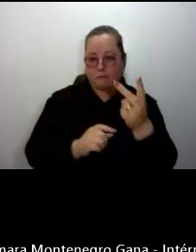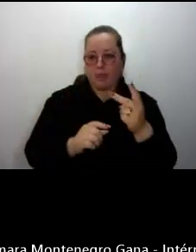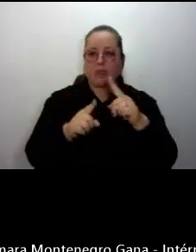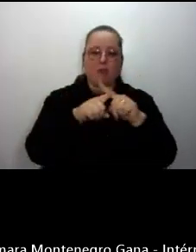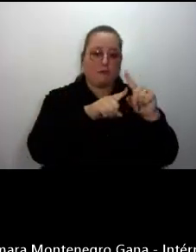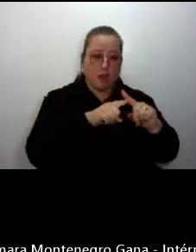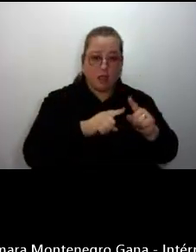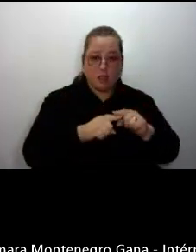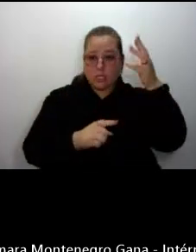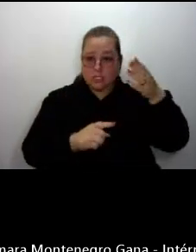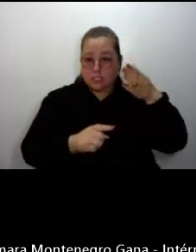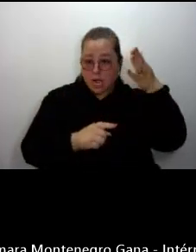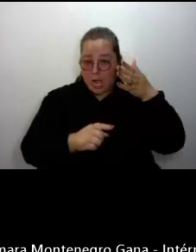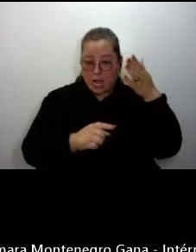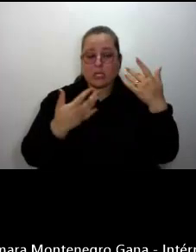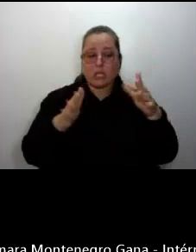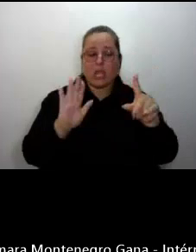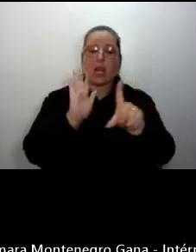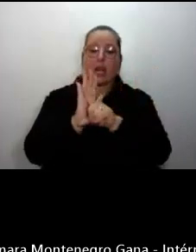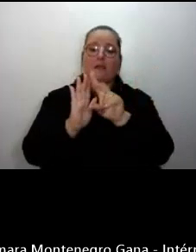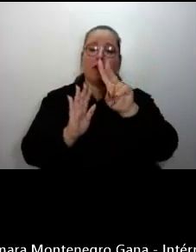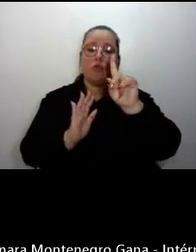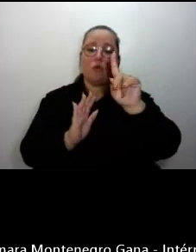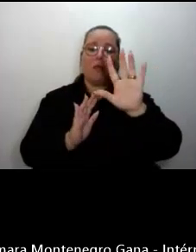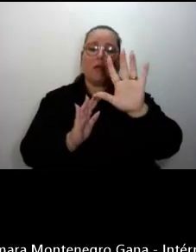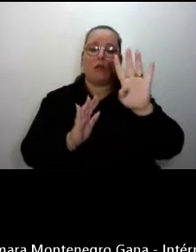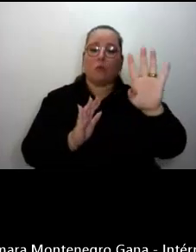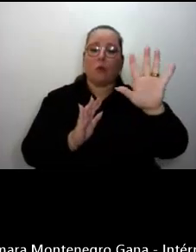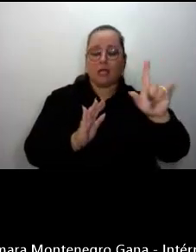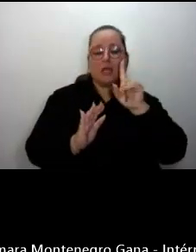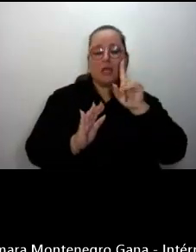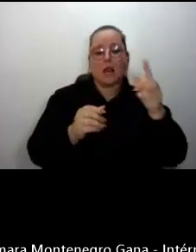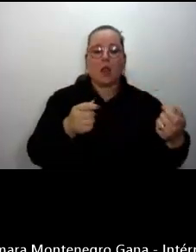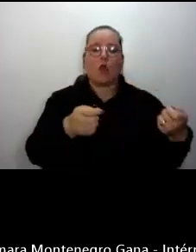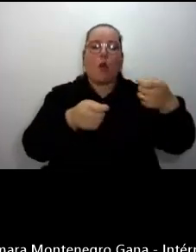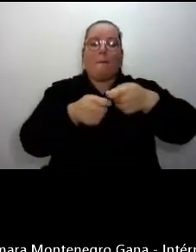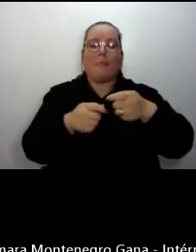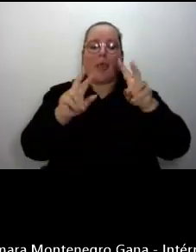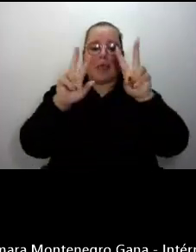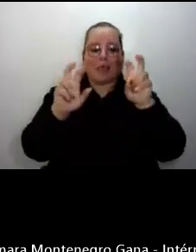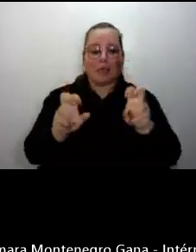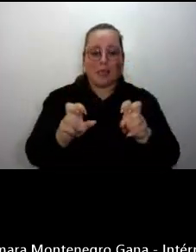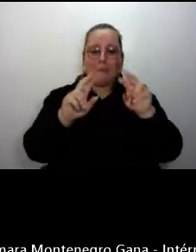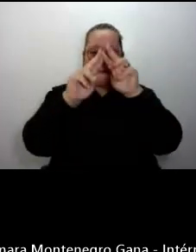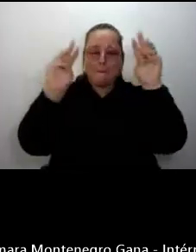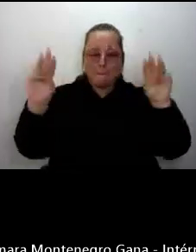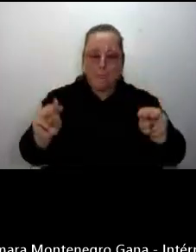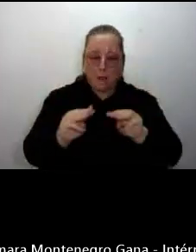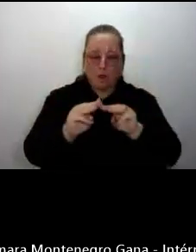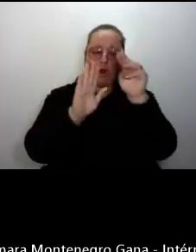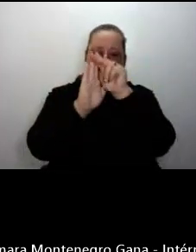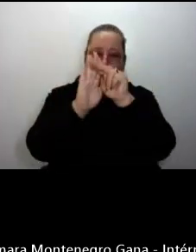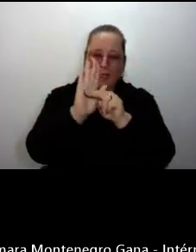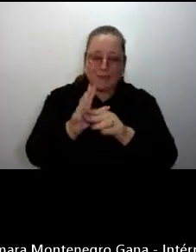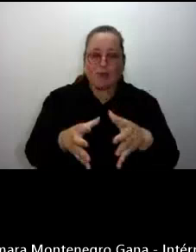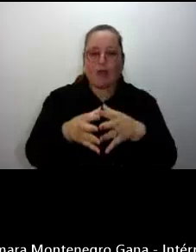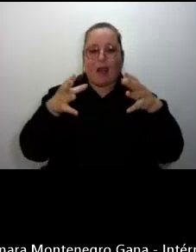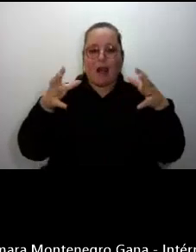webinars anteriormente. La ley 21.545 viene a complementar un marco normativo mucho más amplio que nos tienen un proceso